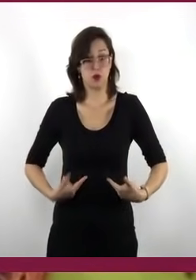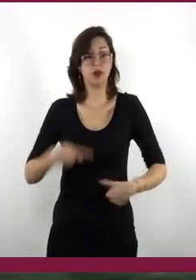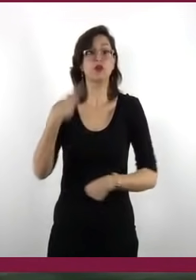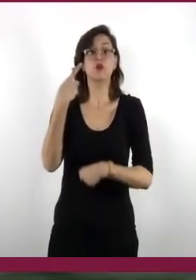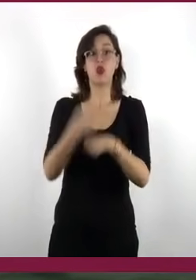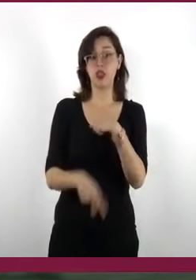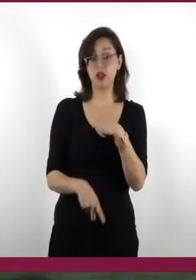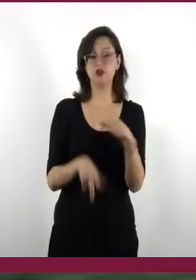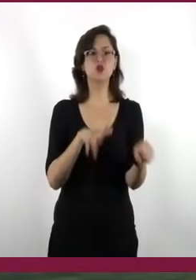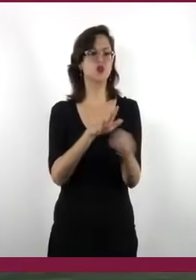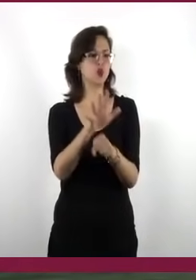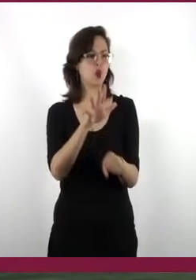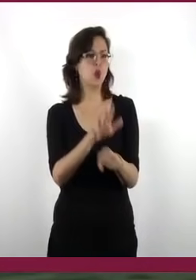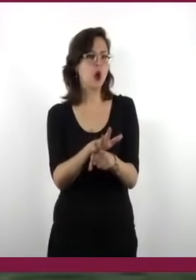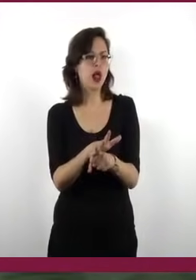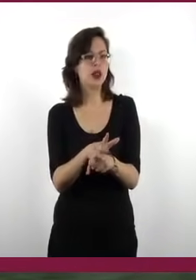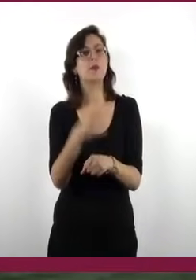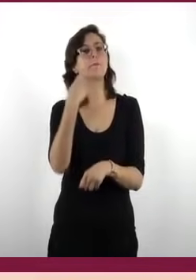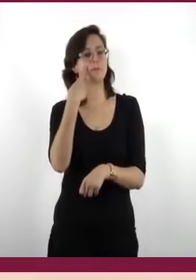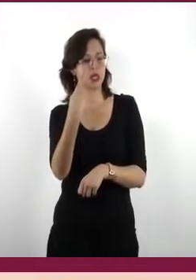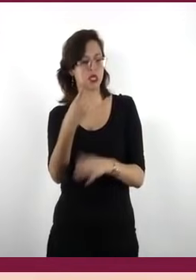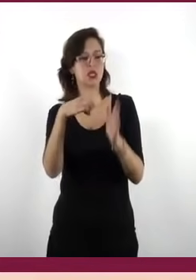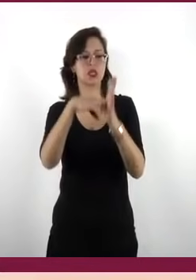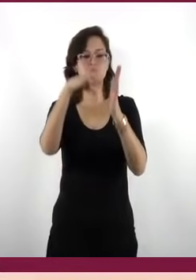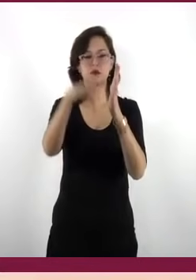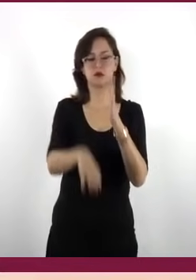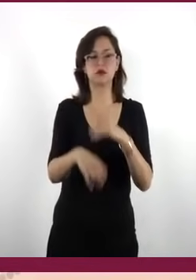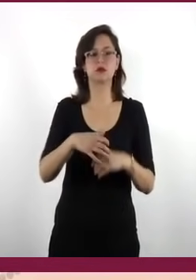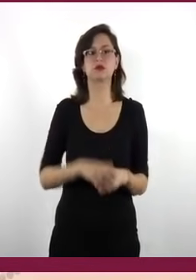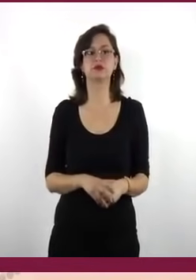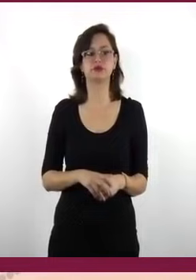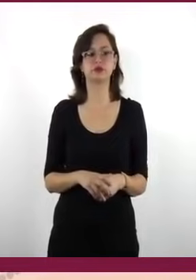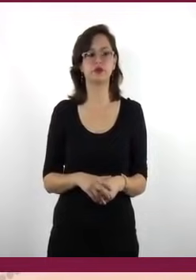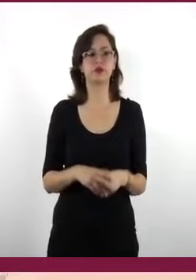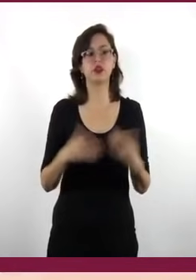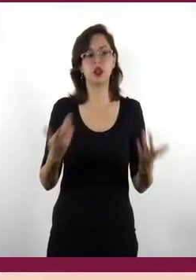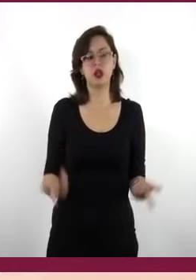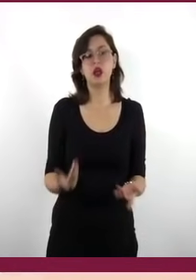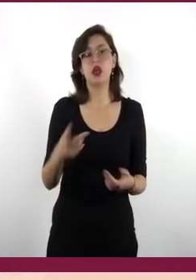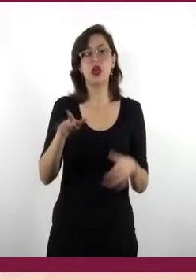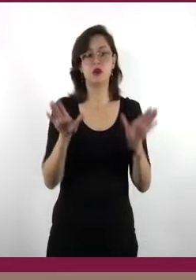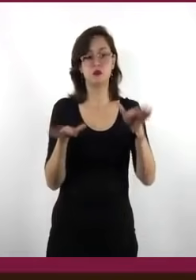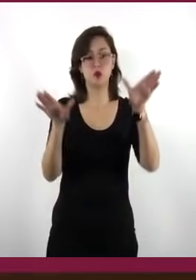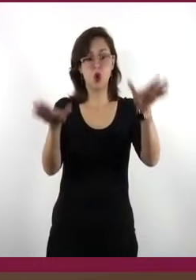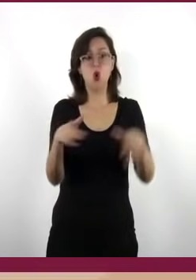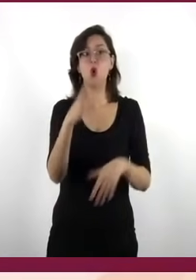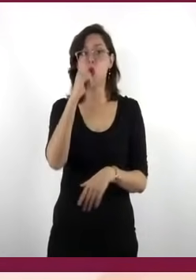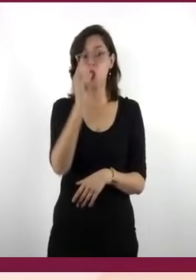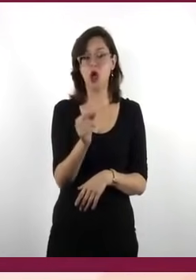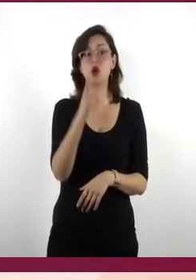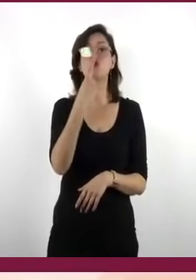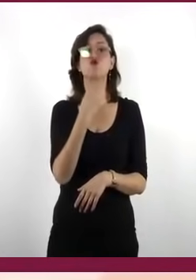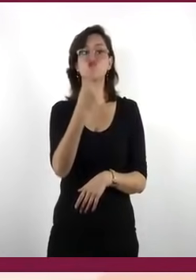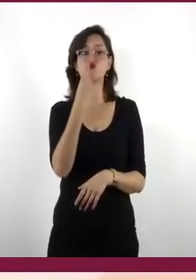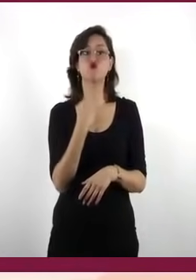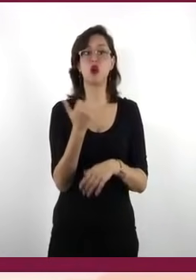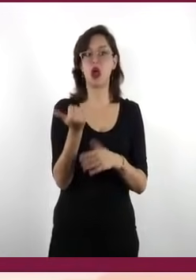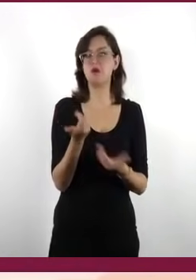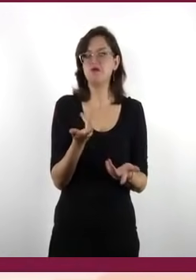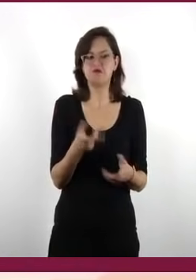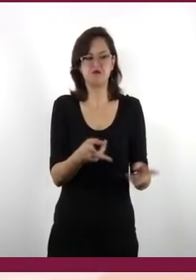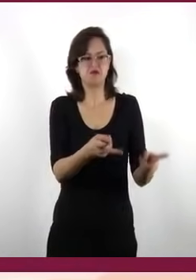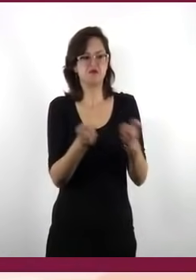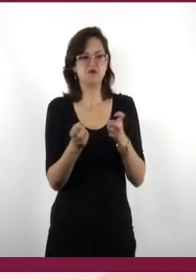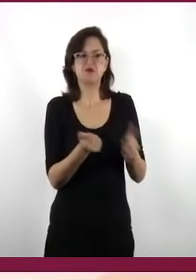ejemplos de estas actitudes nocivas son el tráfico ilegal de la guacamaya roja. La guacamaya